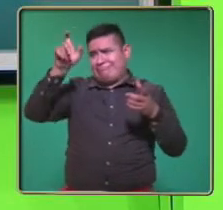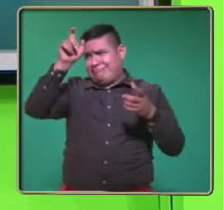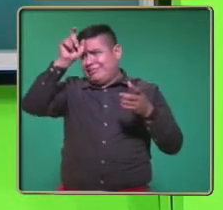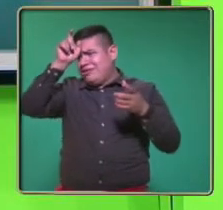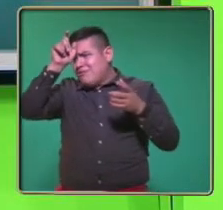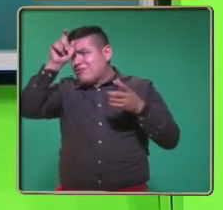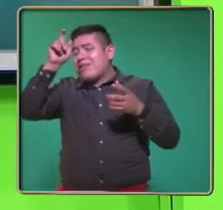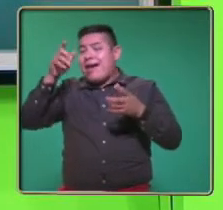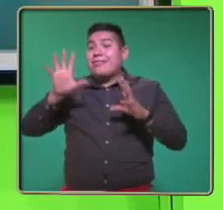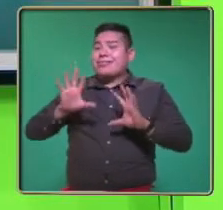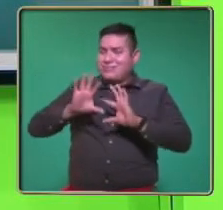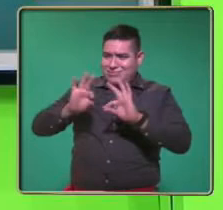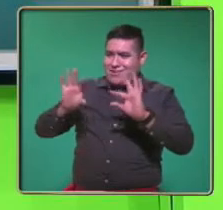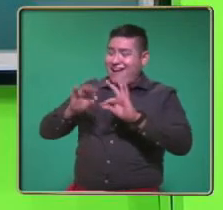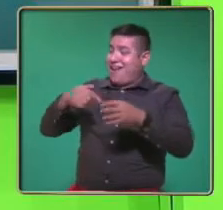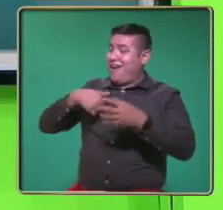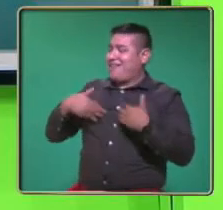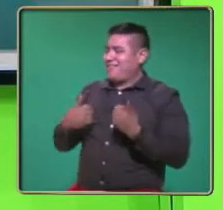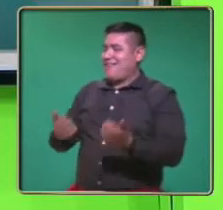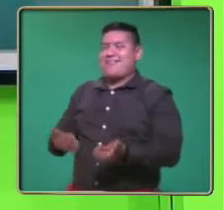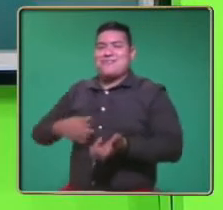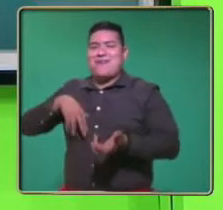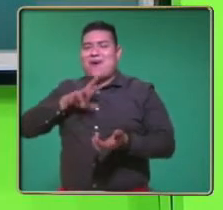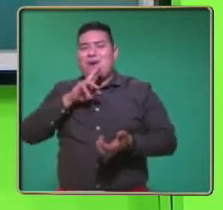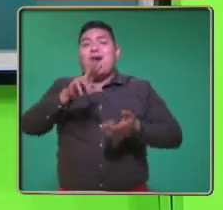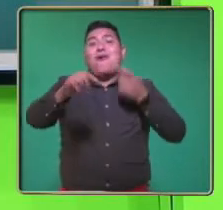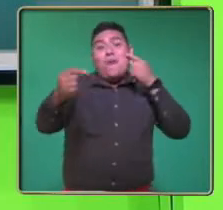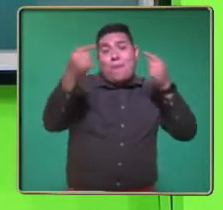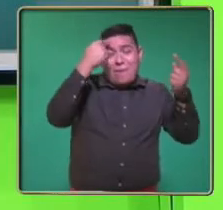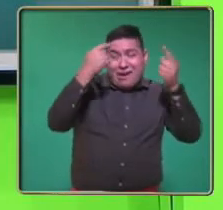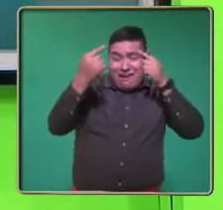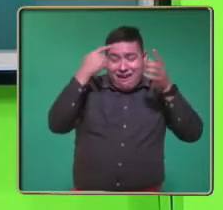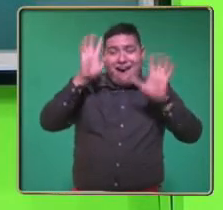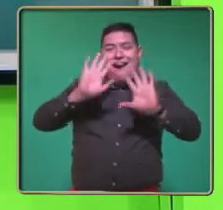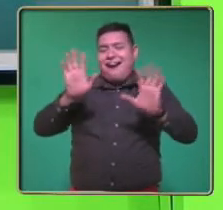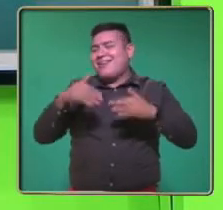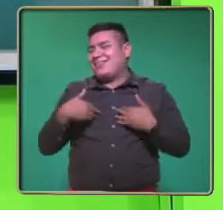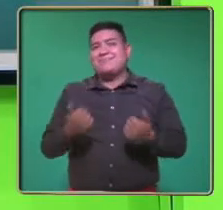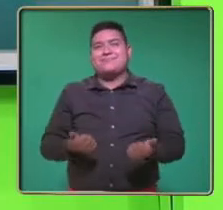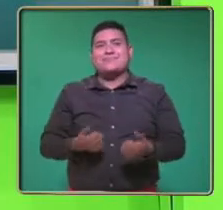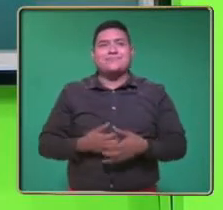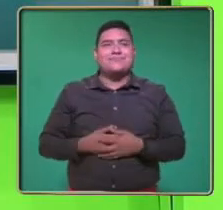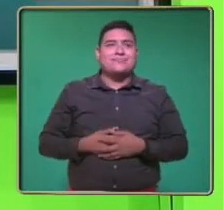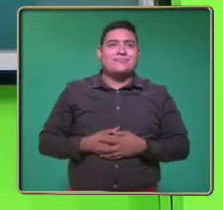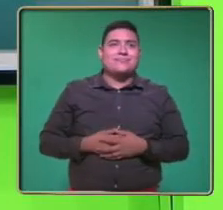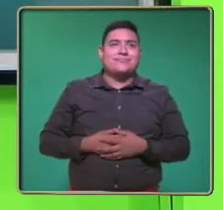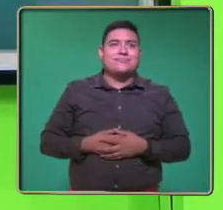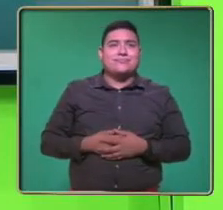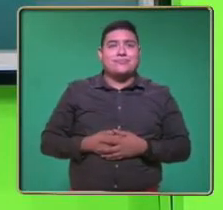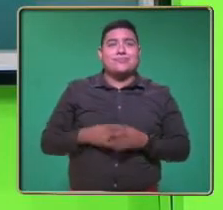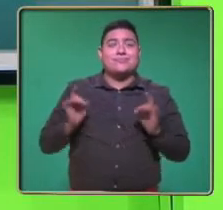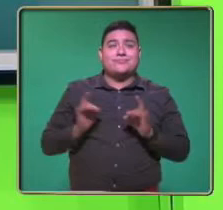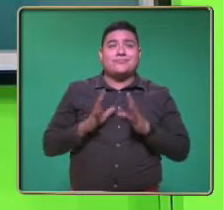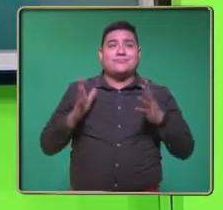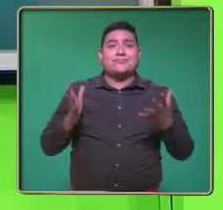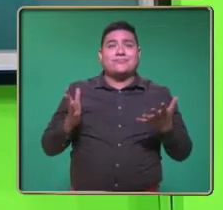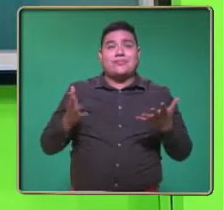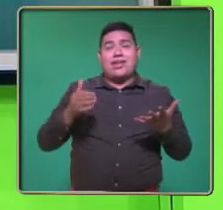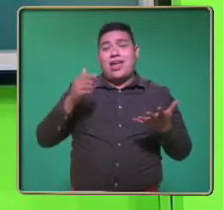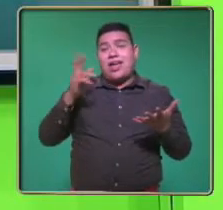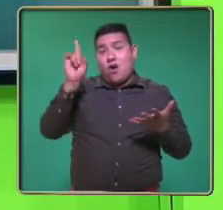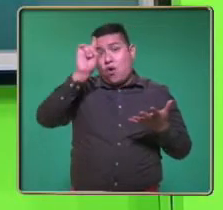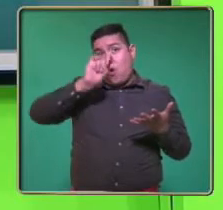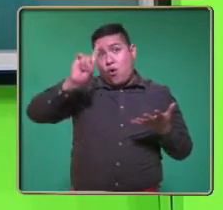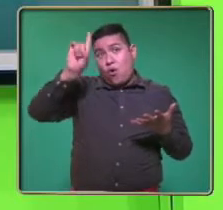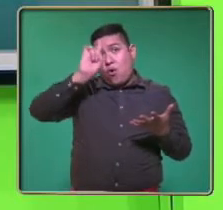inquietudes, tus miedos, algunos mitos que tengas en la mente debido a una situación nueva en la que te encuentras. Entonces, siempre va a ser